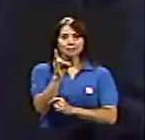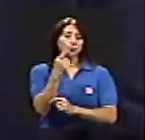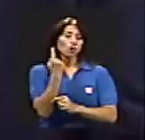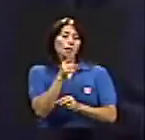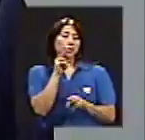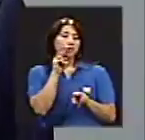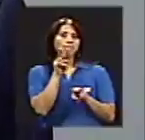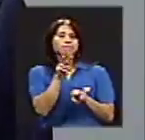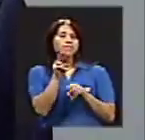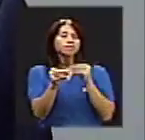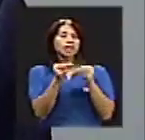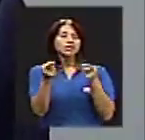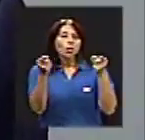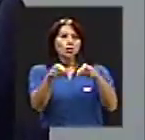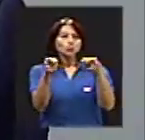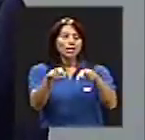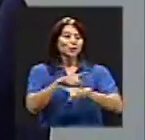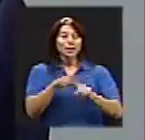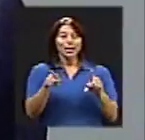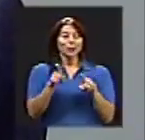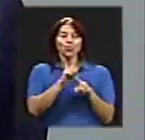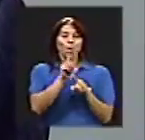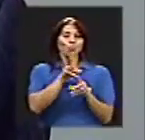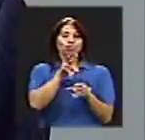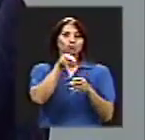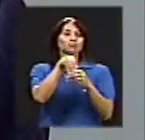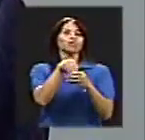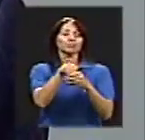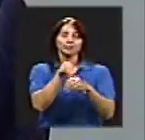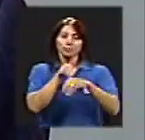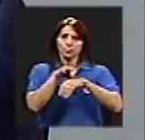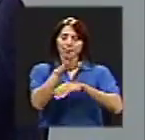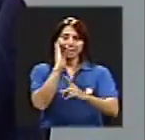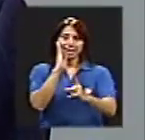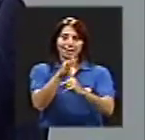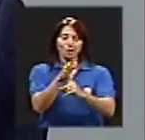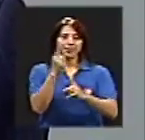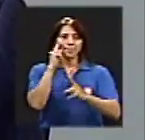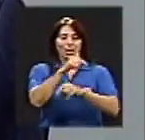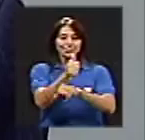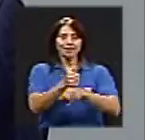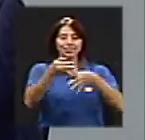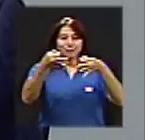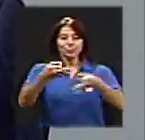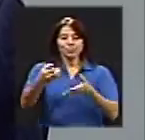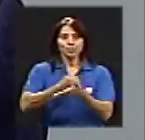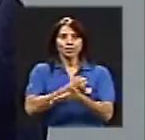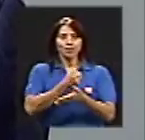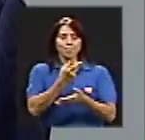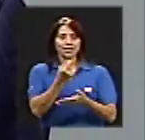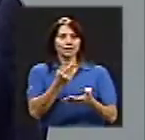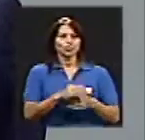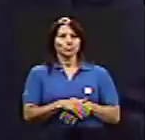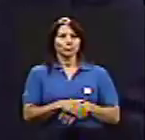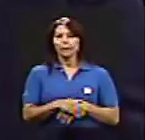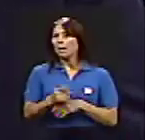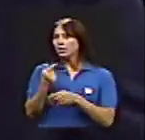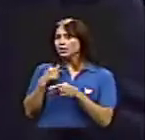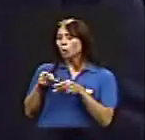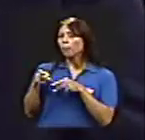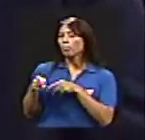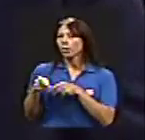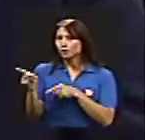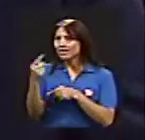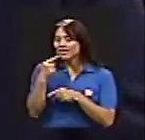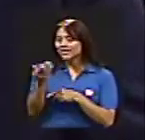Mirar y ver lo que está ocurriendo, pero no tiene una intervención directa en la fijación de... Lo interrumpí. Precios. Usted sí. Iba a decir otra cosa.